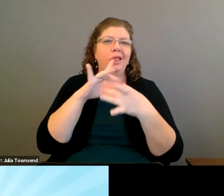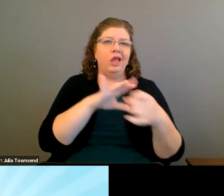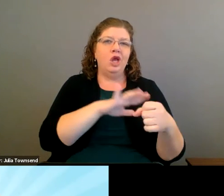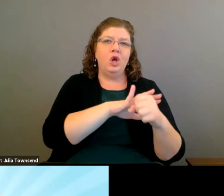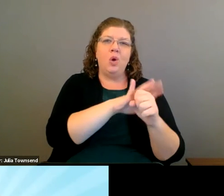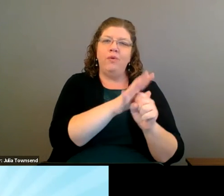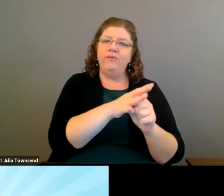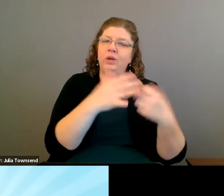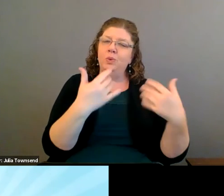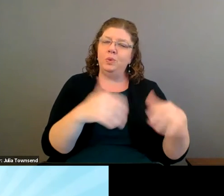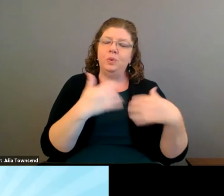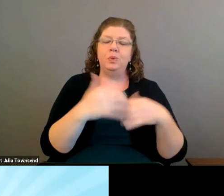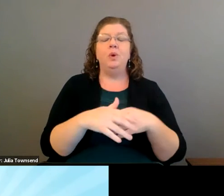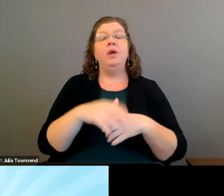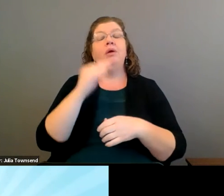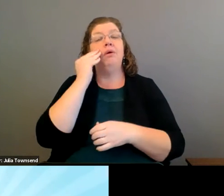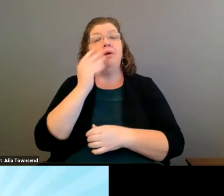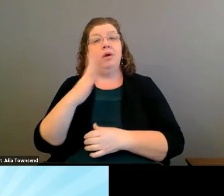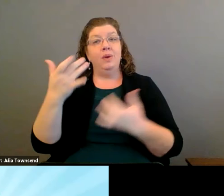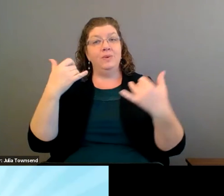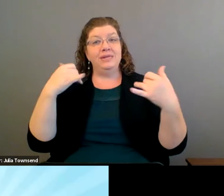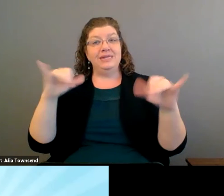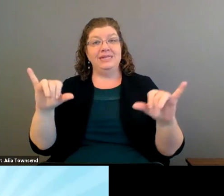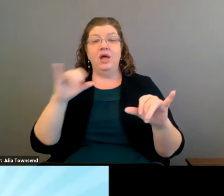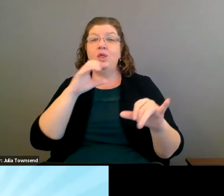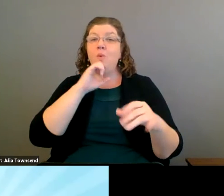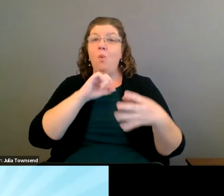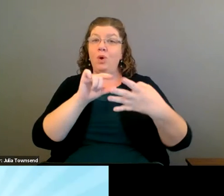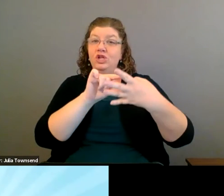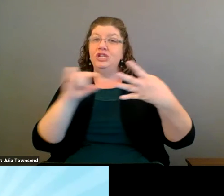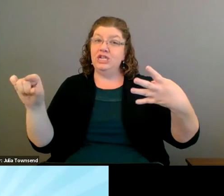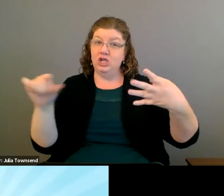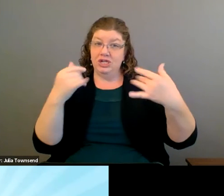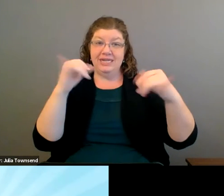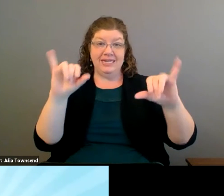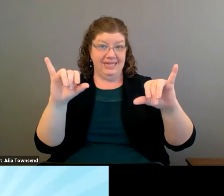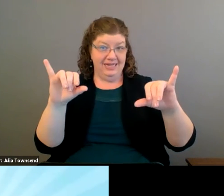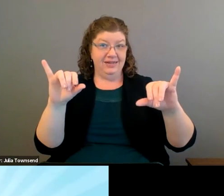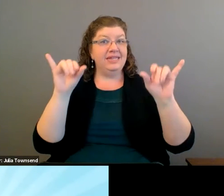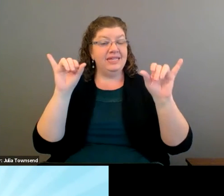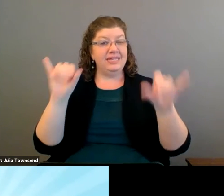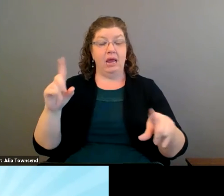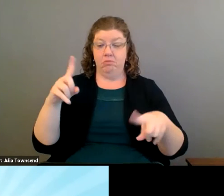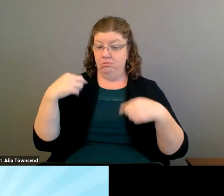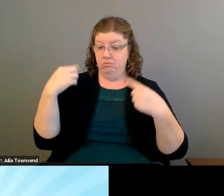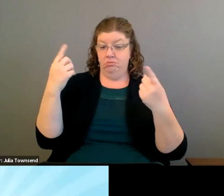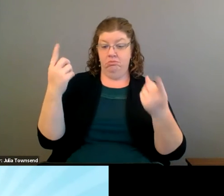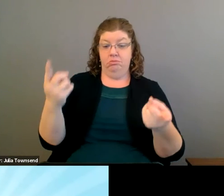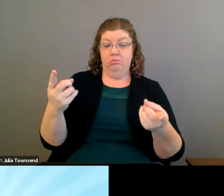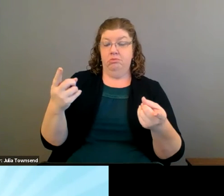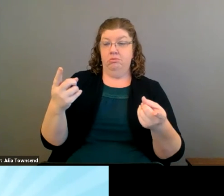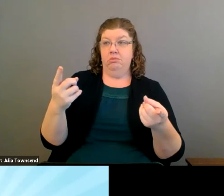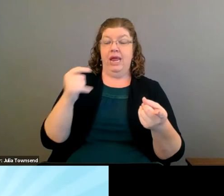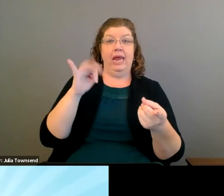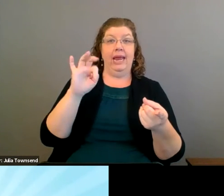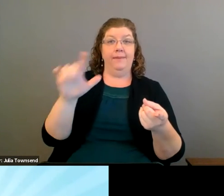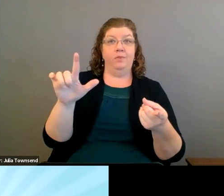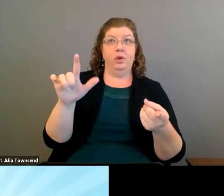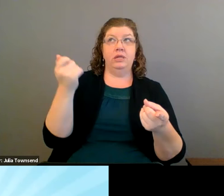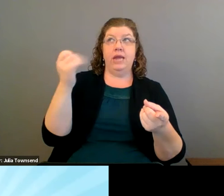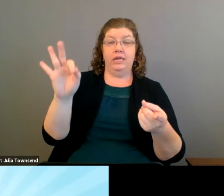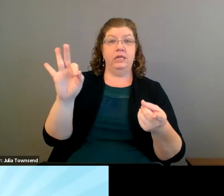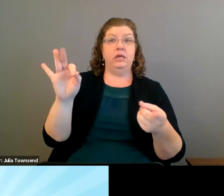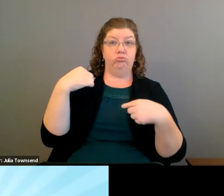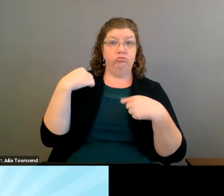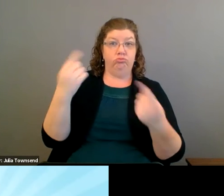escolar y estamos viendo muchas cosas buenas en términos del COVID esta noche. Quiero que sepan que permanecemos en el nivel naranja, y es el nivel en el que